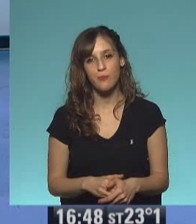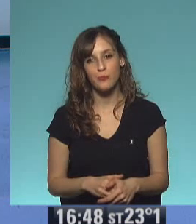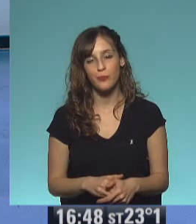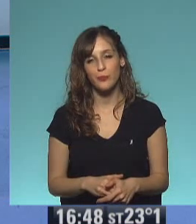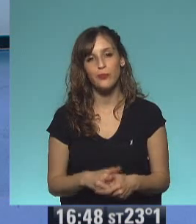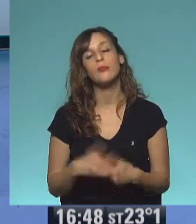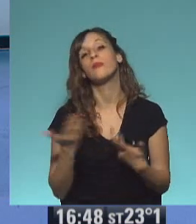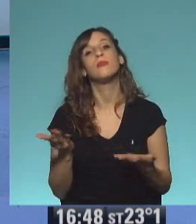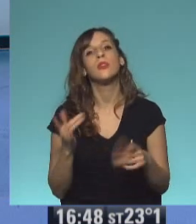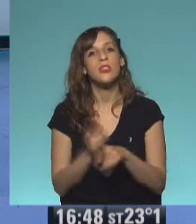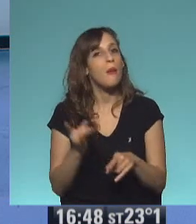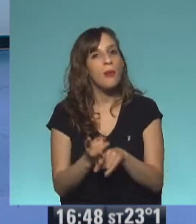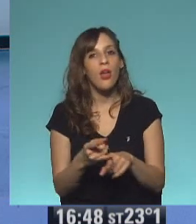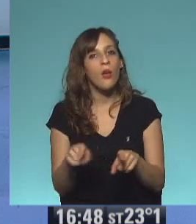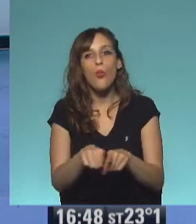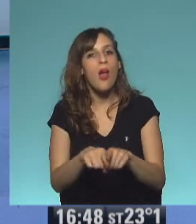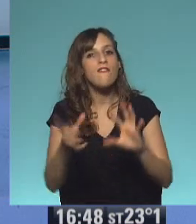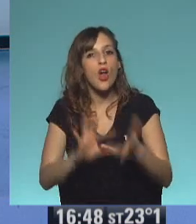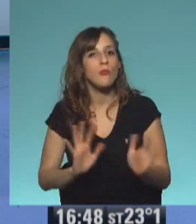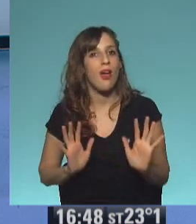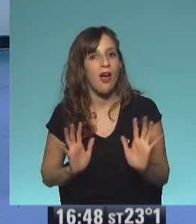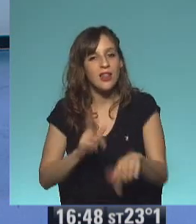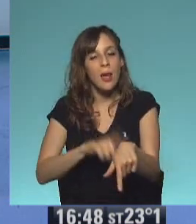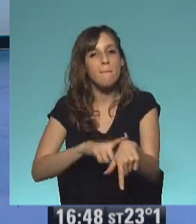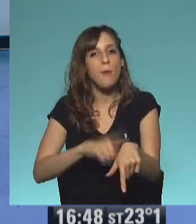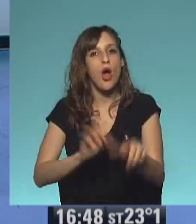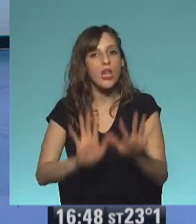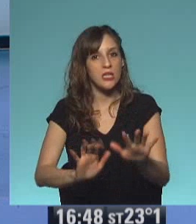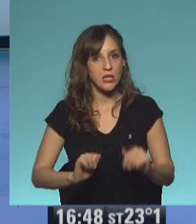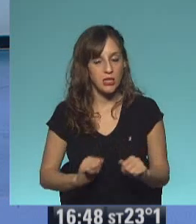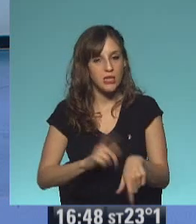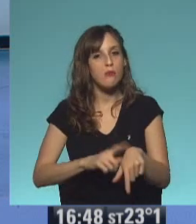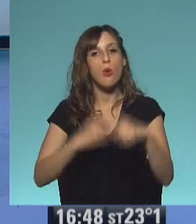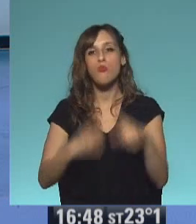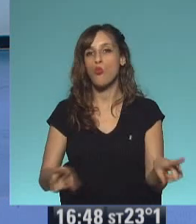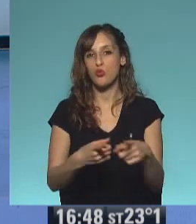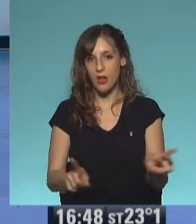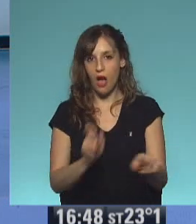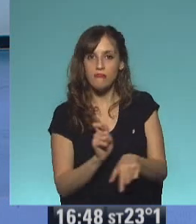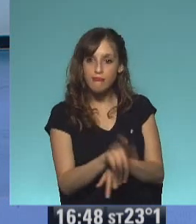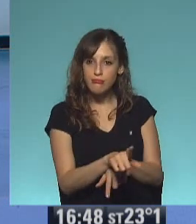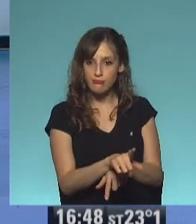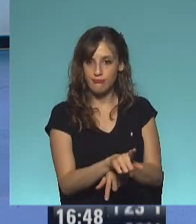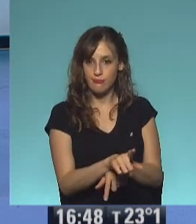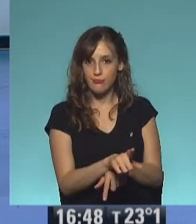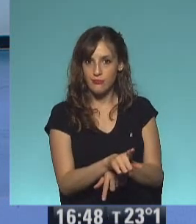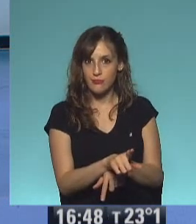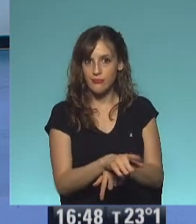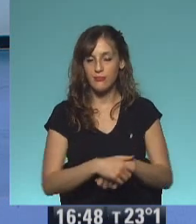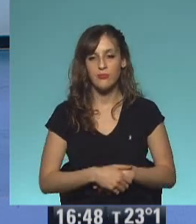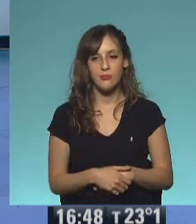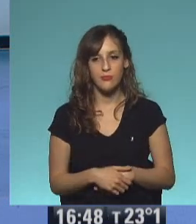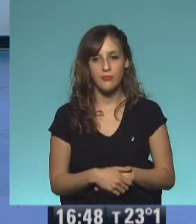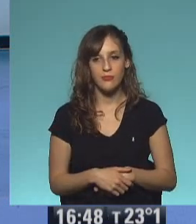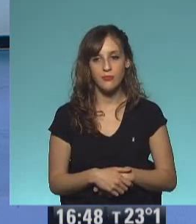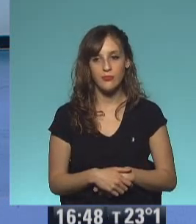empieza siempre igual a papá para tal cosa tal cosa así que puede ser que no rompa la resta